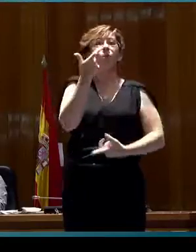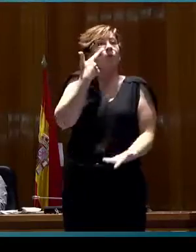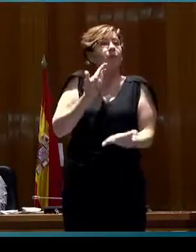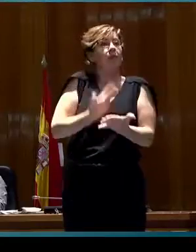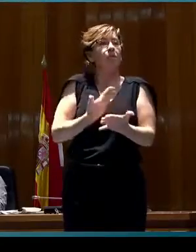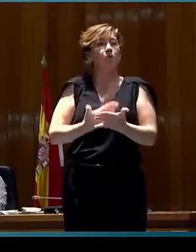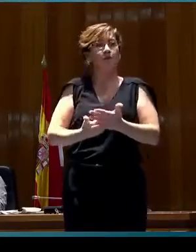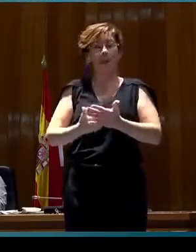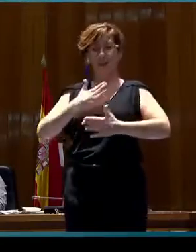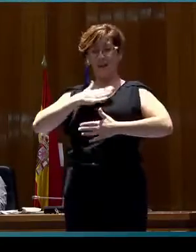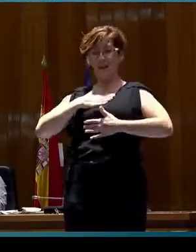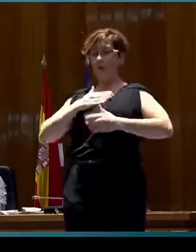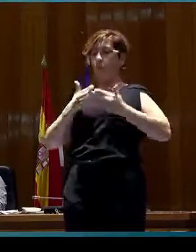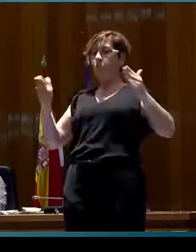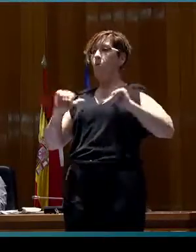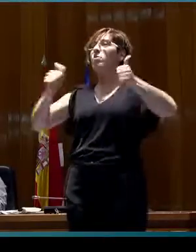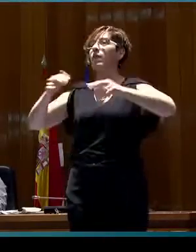ha constituido nuestro punto de partida.